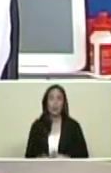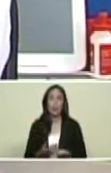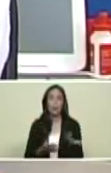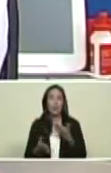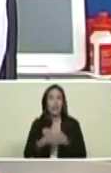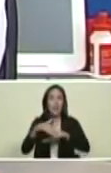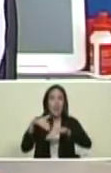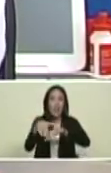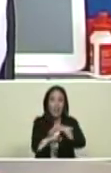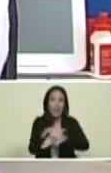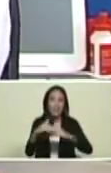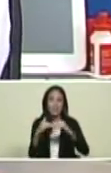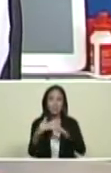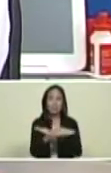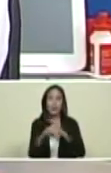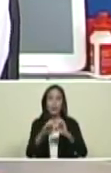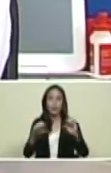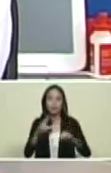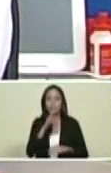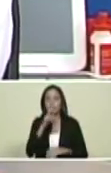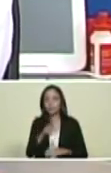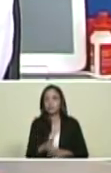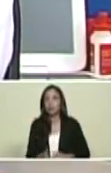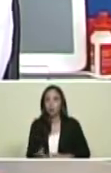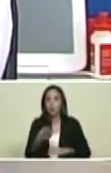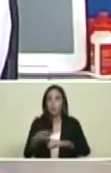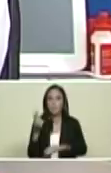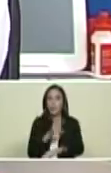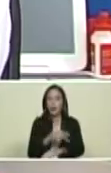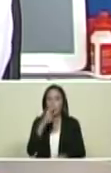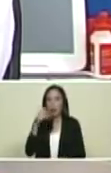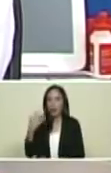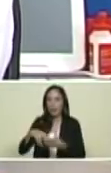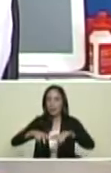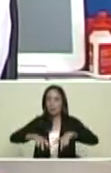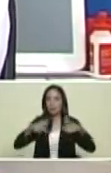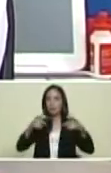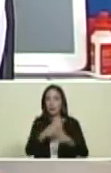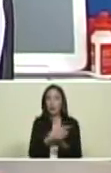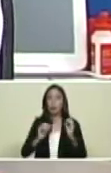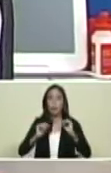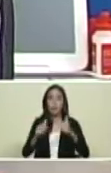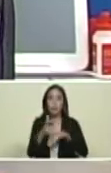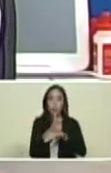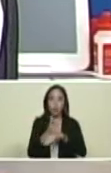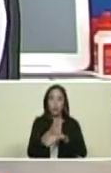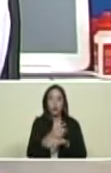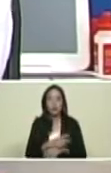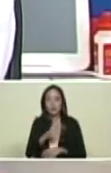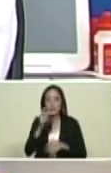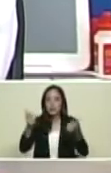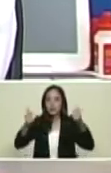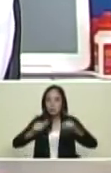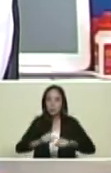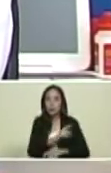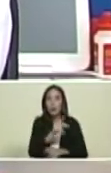vial y en educación. Es impresionante el desastre que conseguimos en educación, los maestros peor